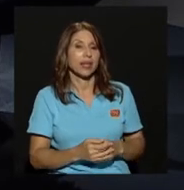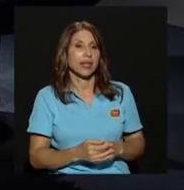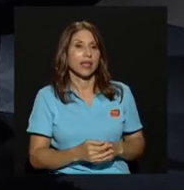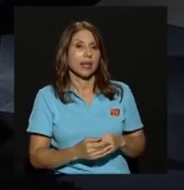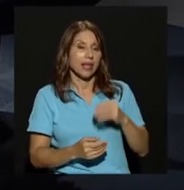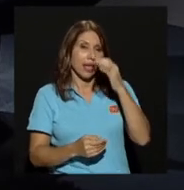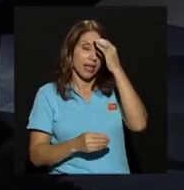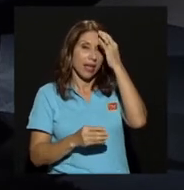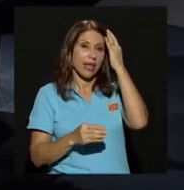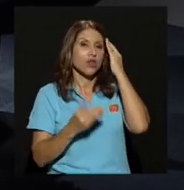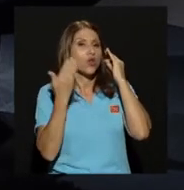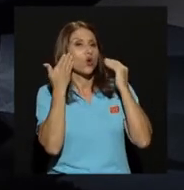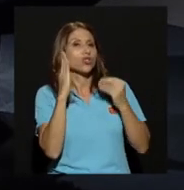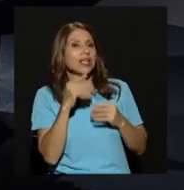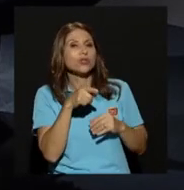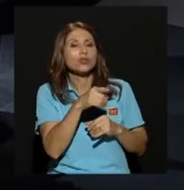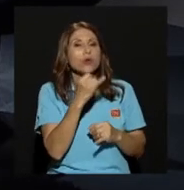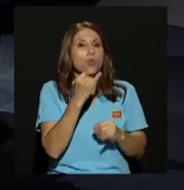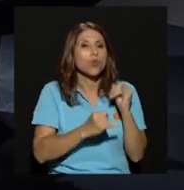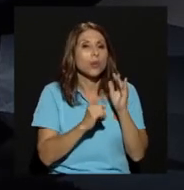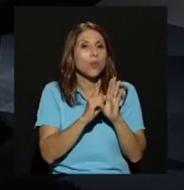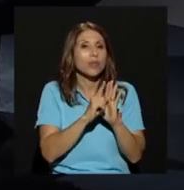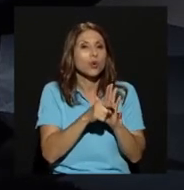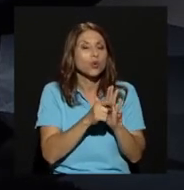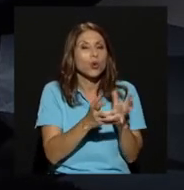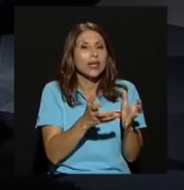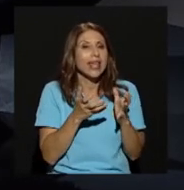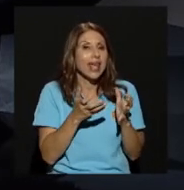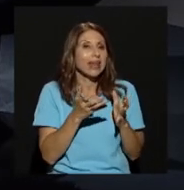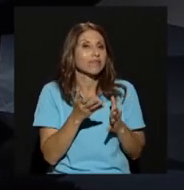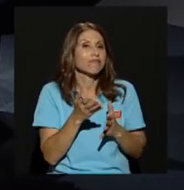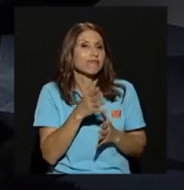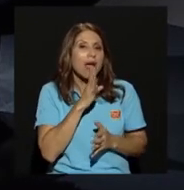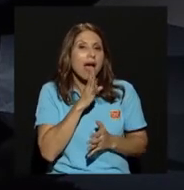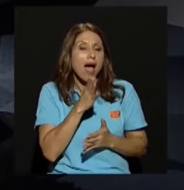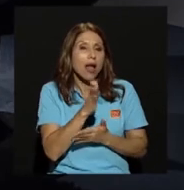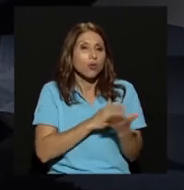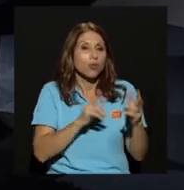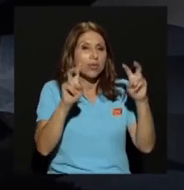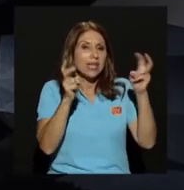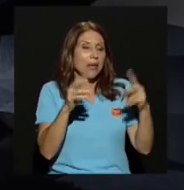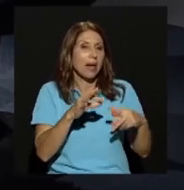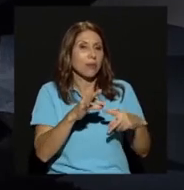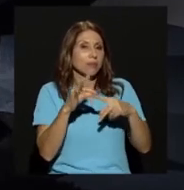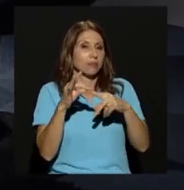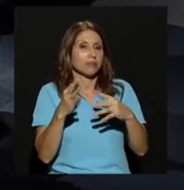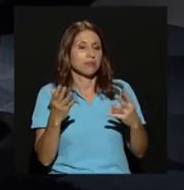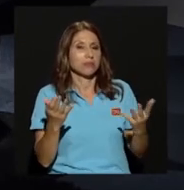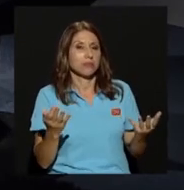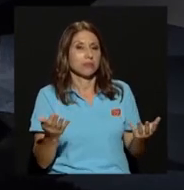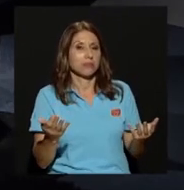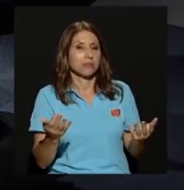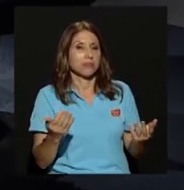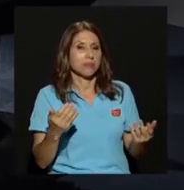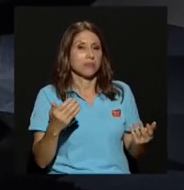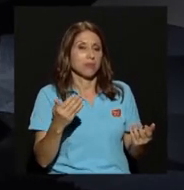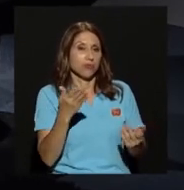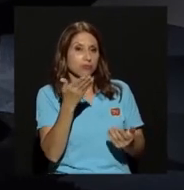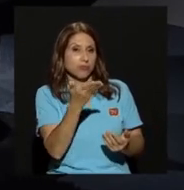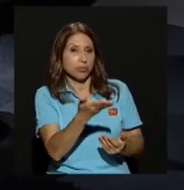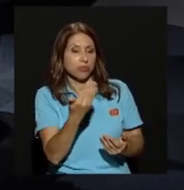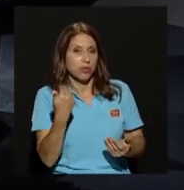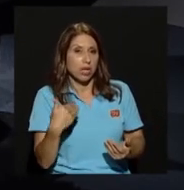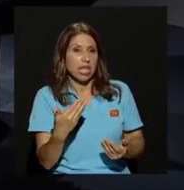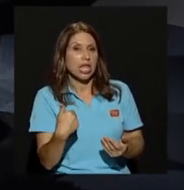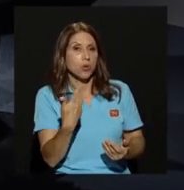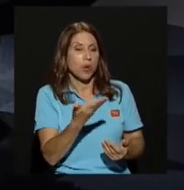profesor Méndez, y no sé si un último minuto se quiere referir a algún tema particular. Y luego